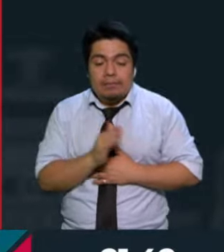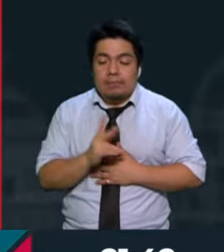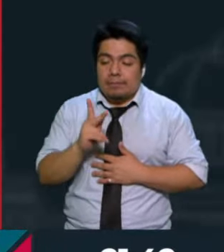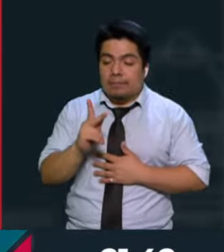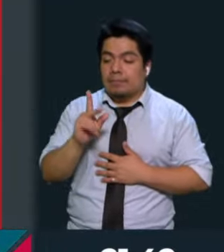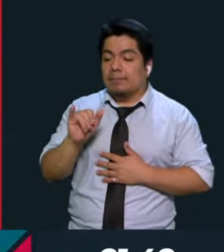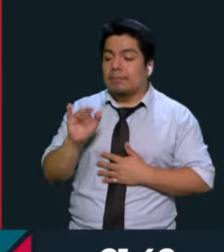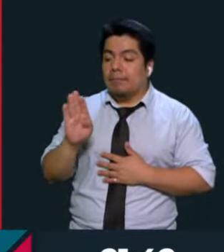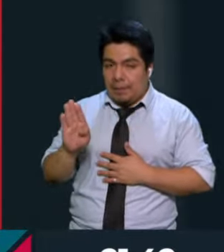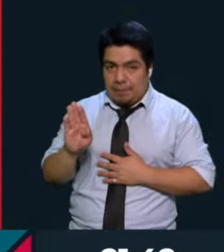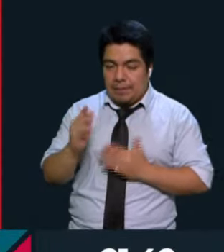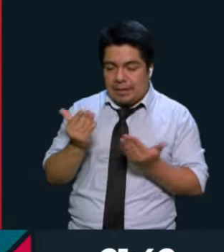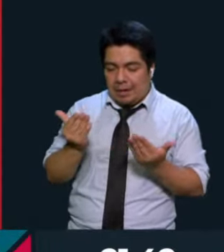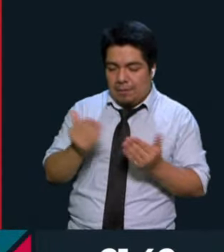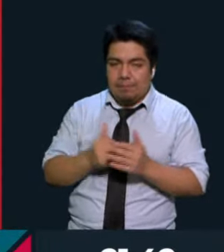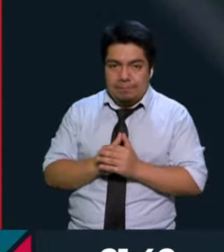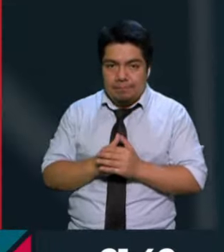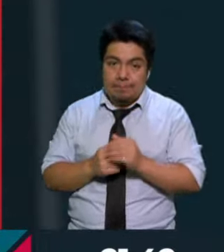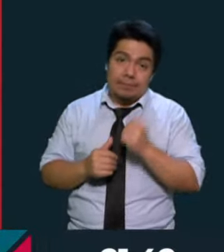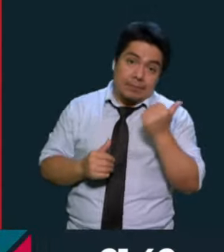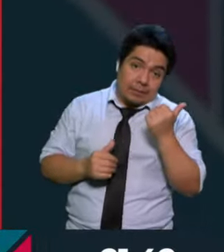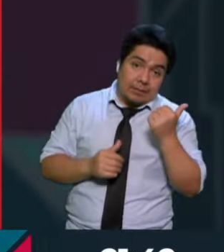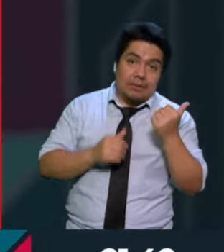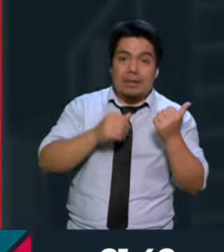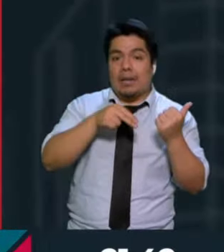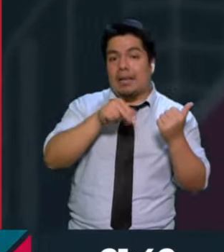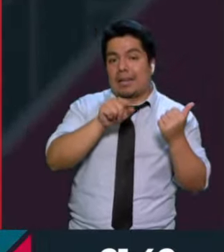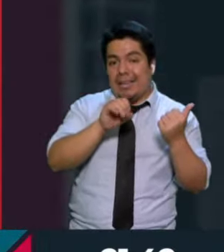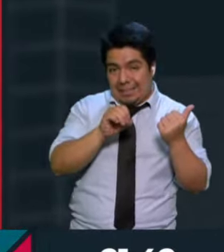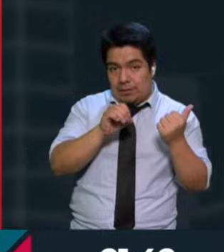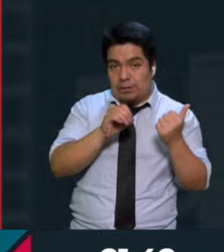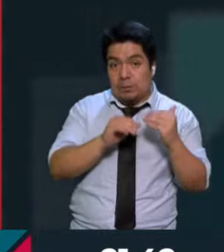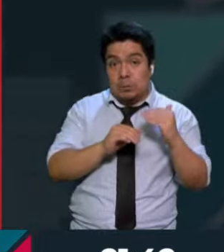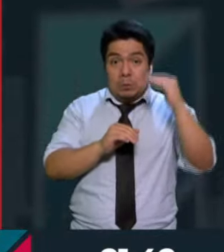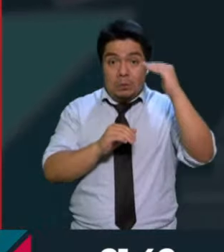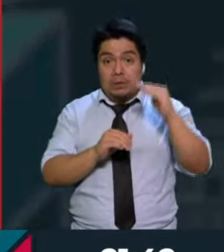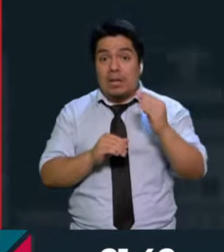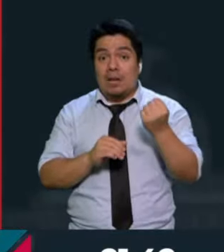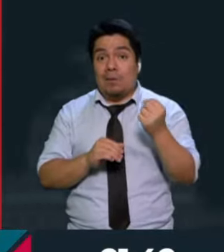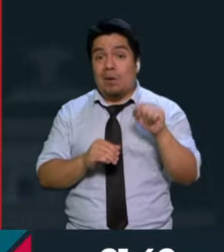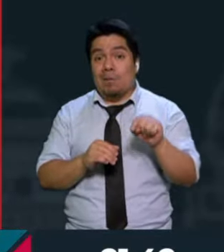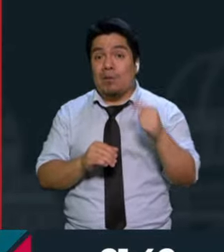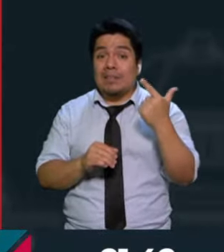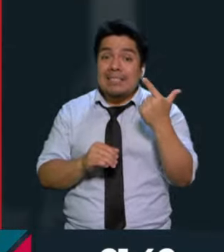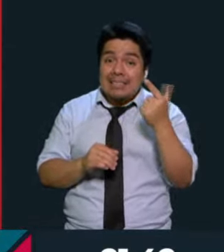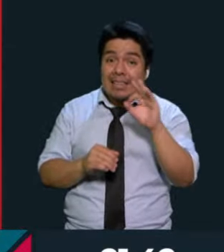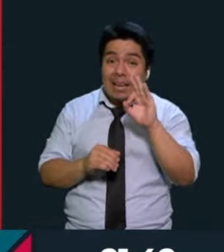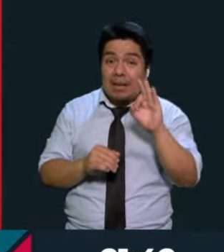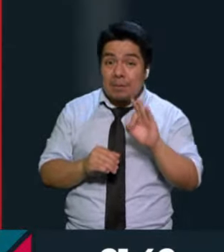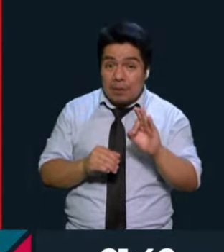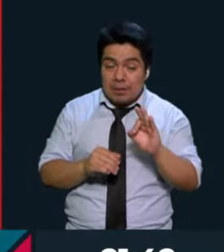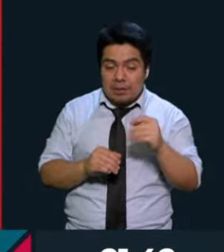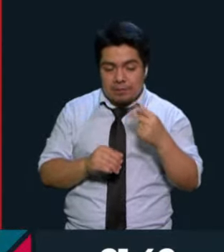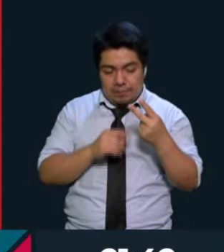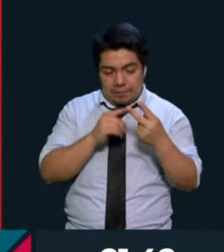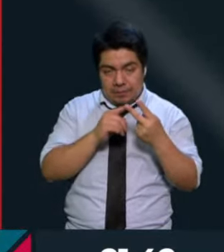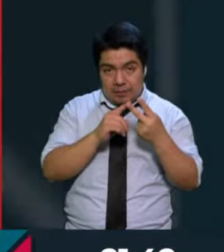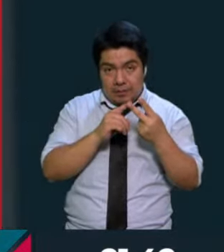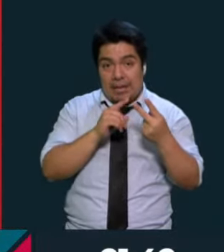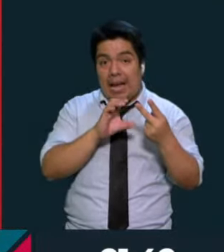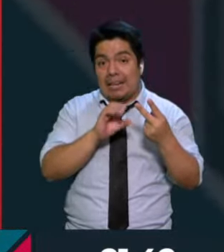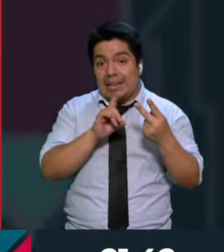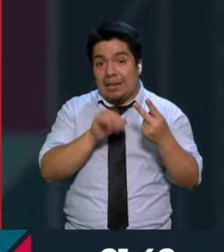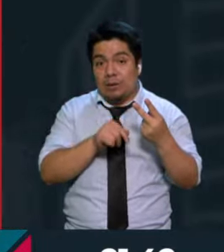Interno Bruto, mientras que en el sexenio de Peña esta deuda aumentó 9.7% y en el sexenio de